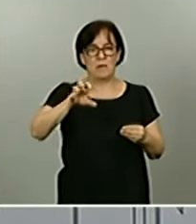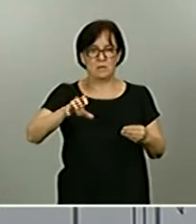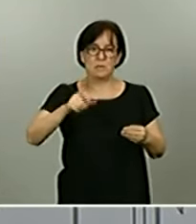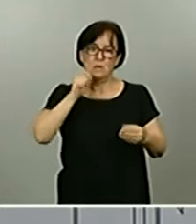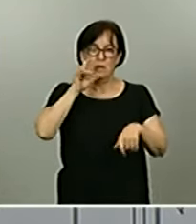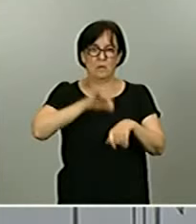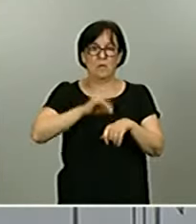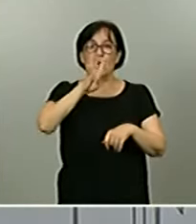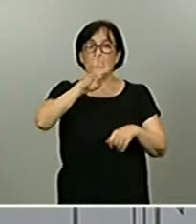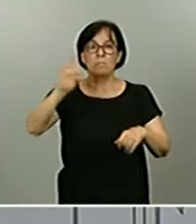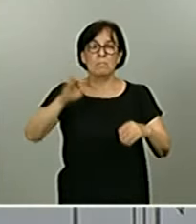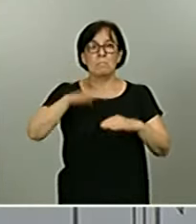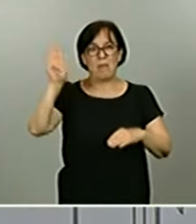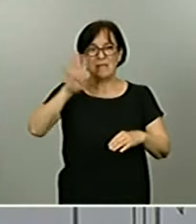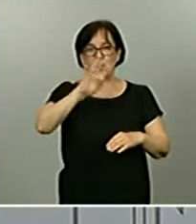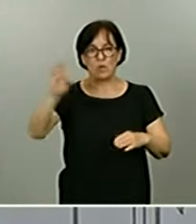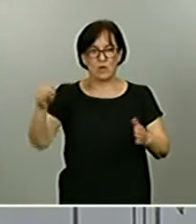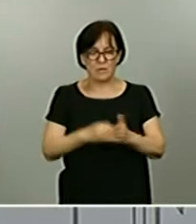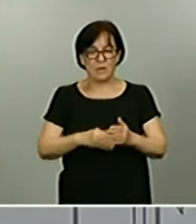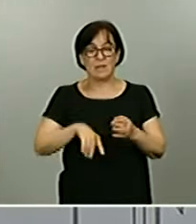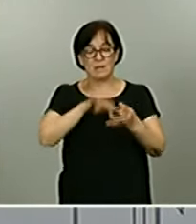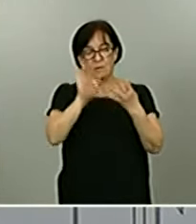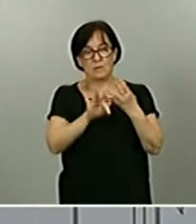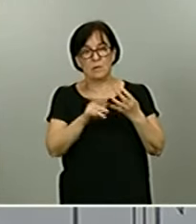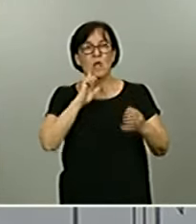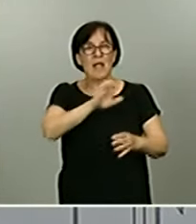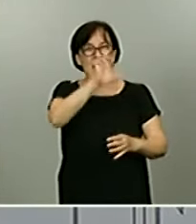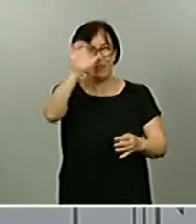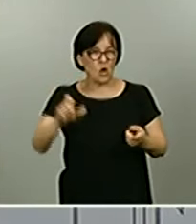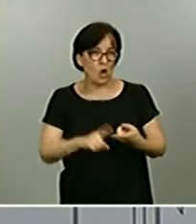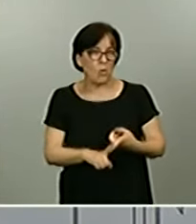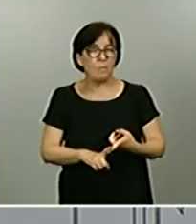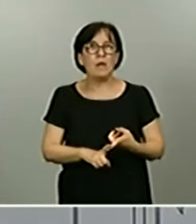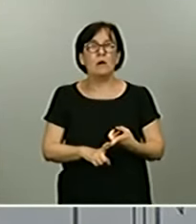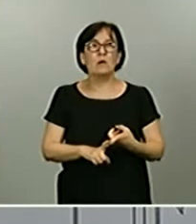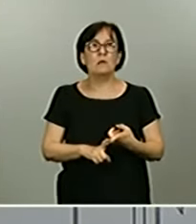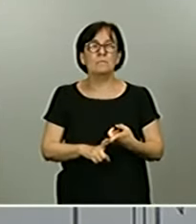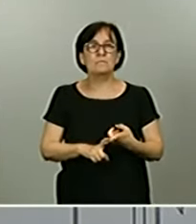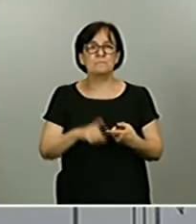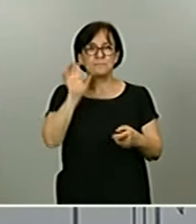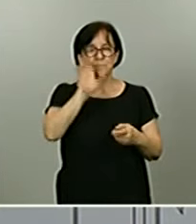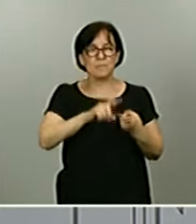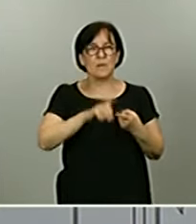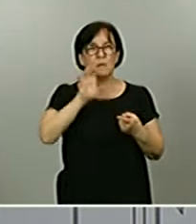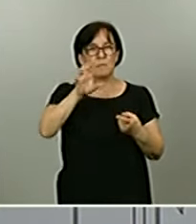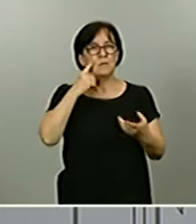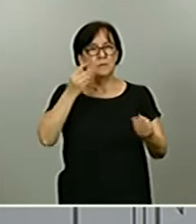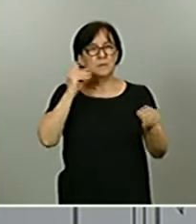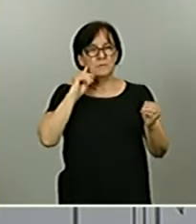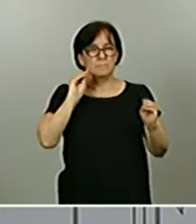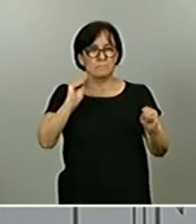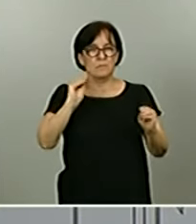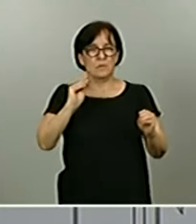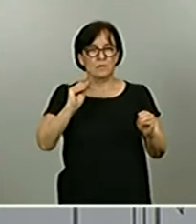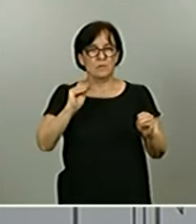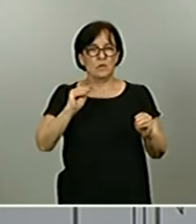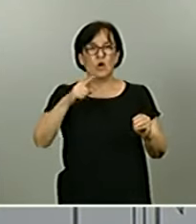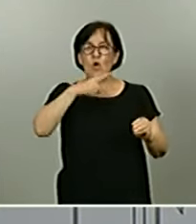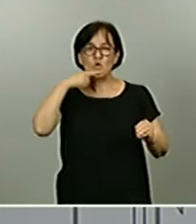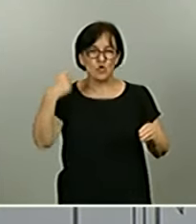400.000. Después vienen ya países europeos, en concreto el país que destaca a nivel europeo es Rusia, que tiene